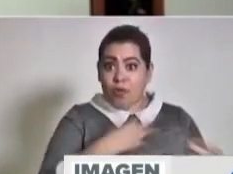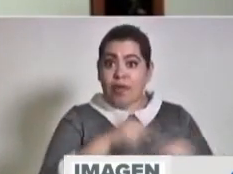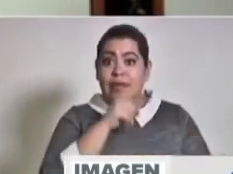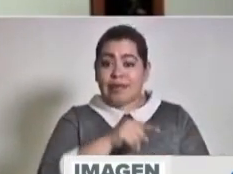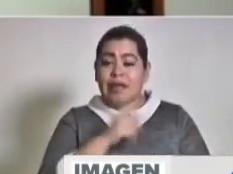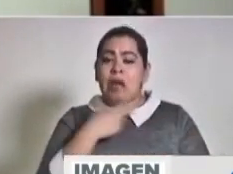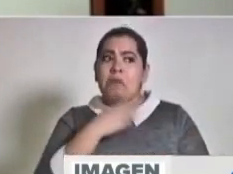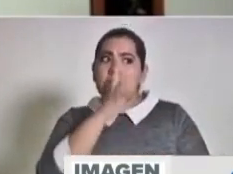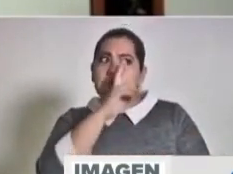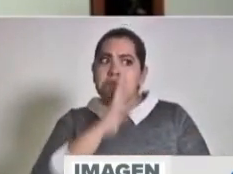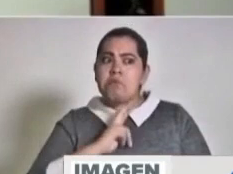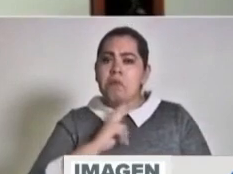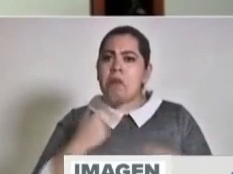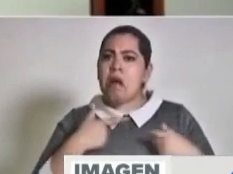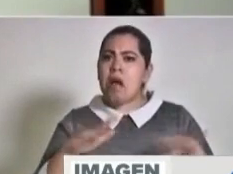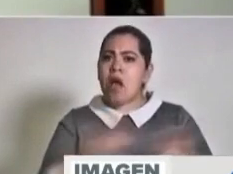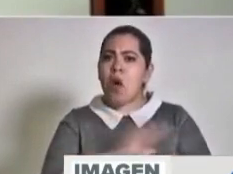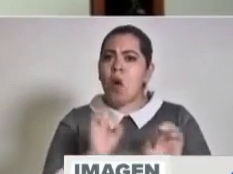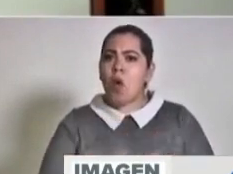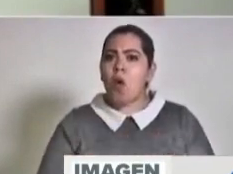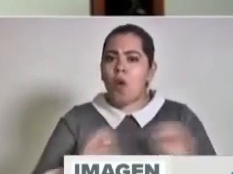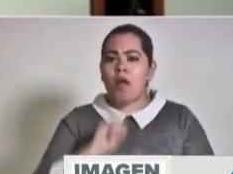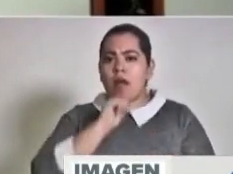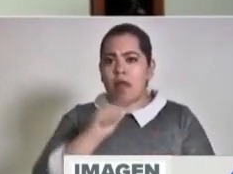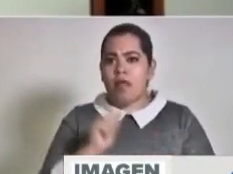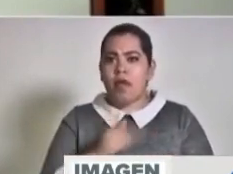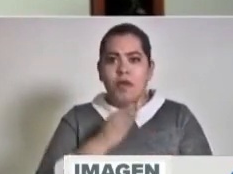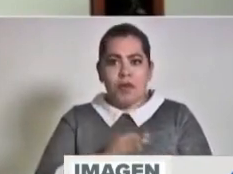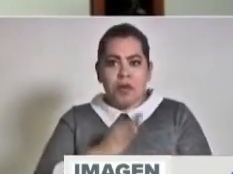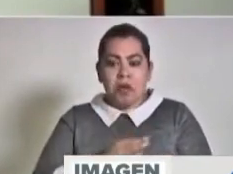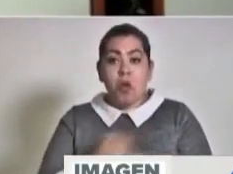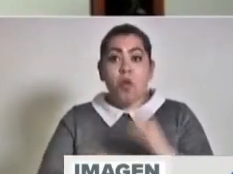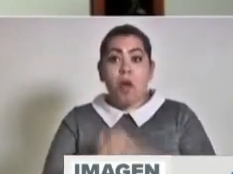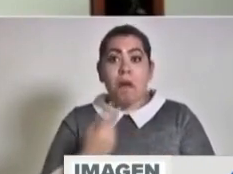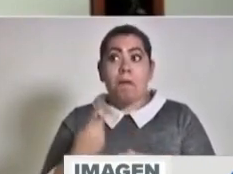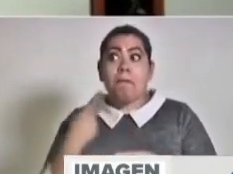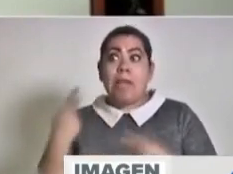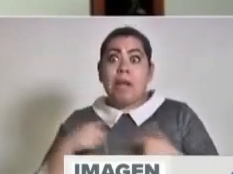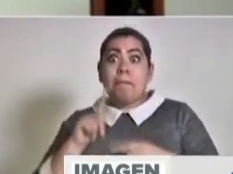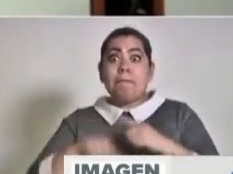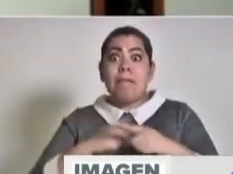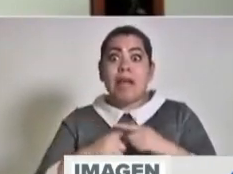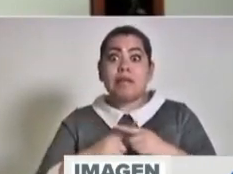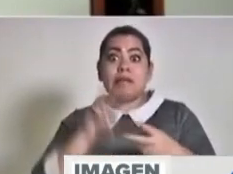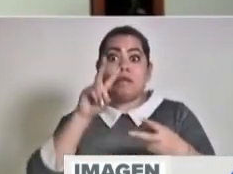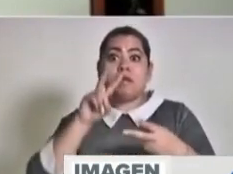queridos. Desafortunadamente, hay una enorme cantidad de poblanos,